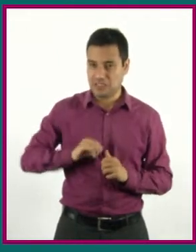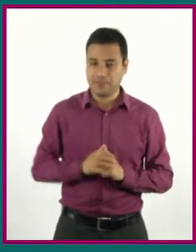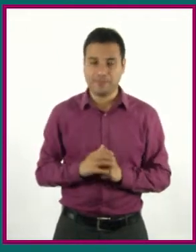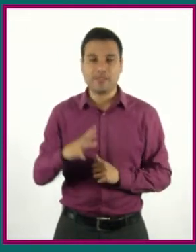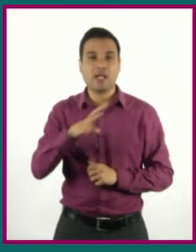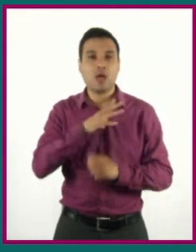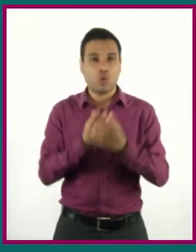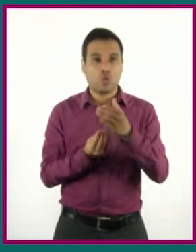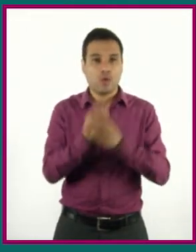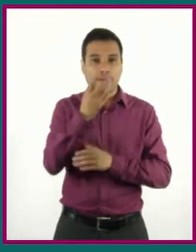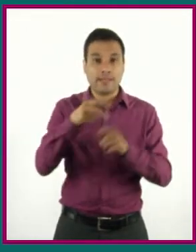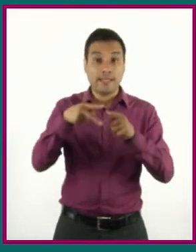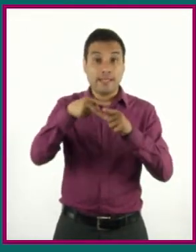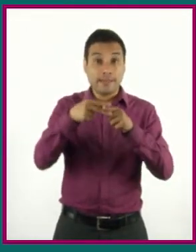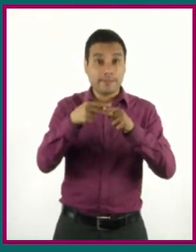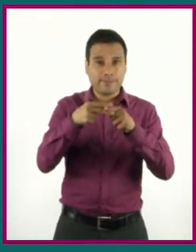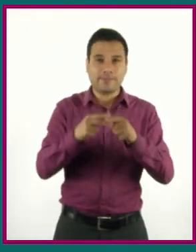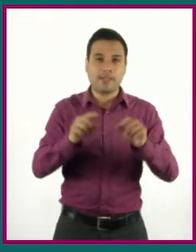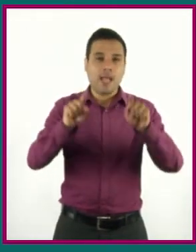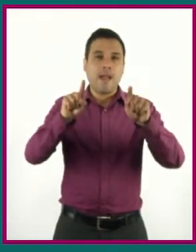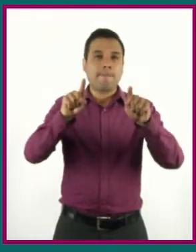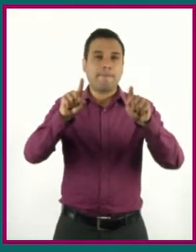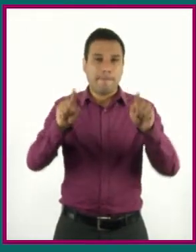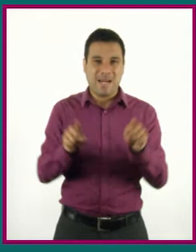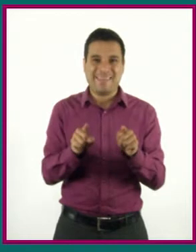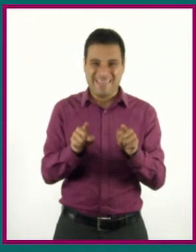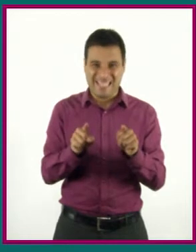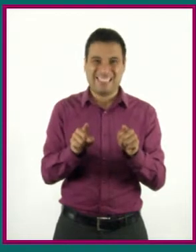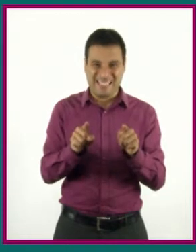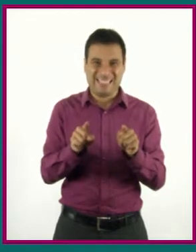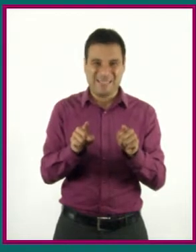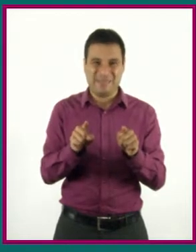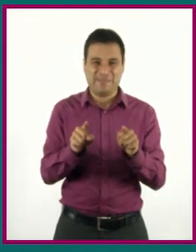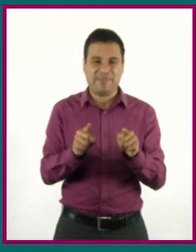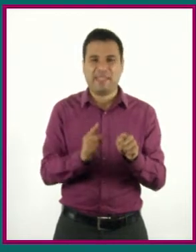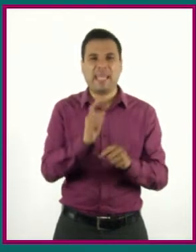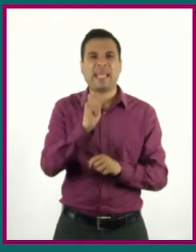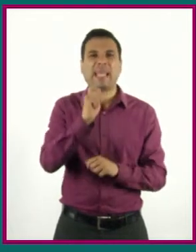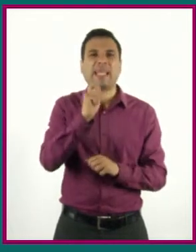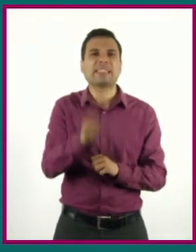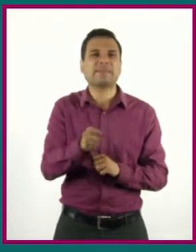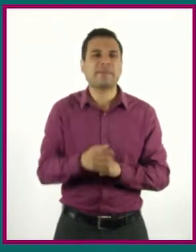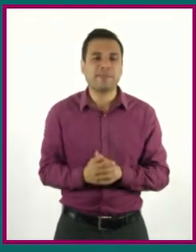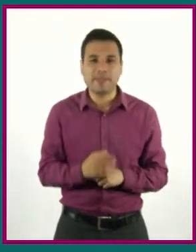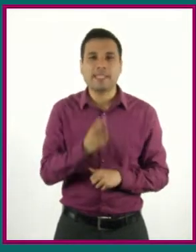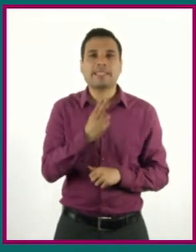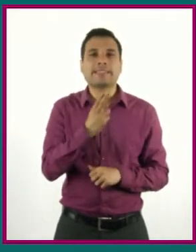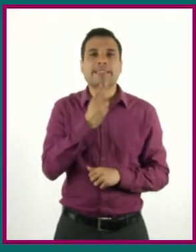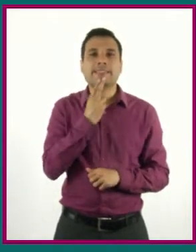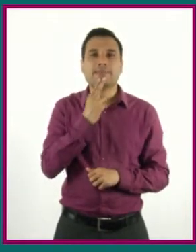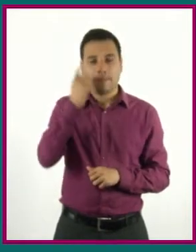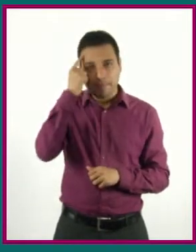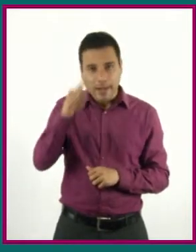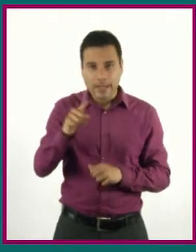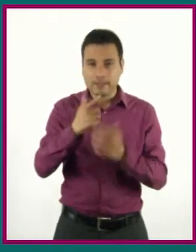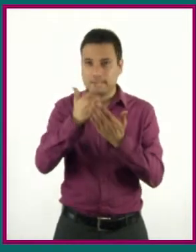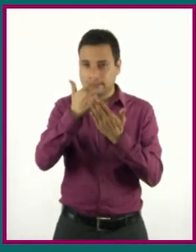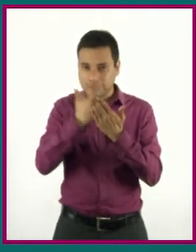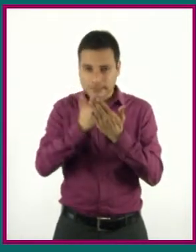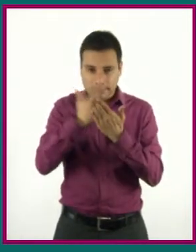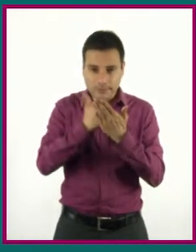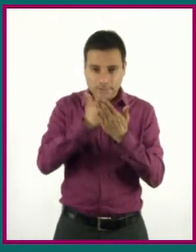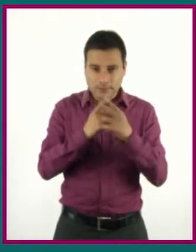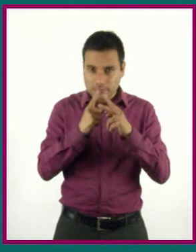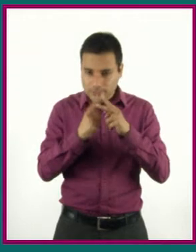los paréntesis de Moshinsky o Moshinskest, los cuales han facilitado los cálculos para entender mejor